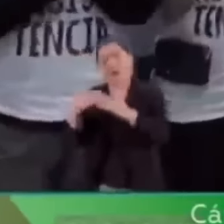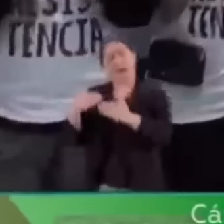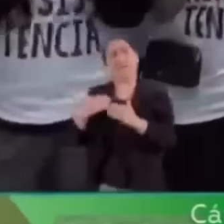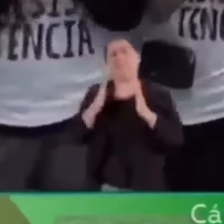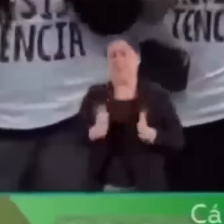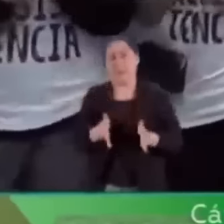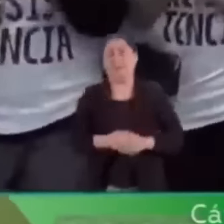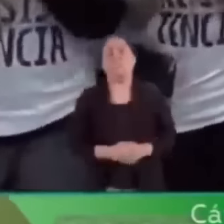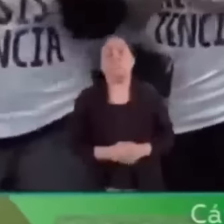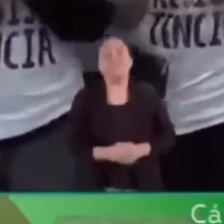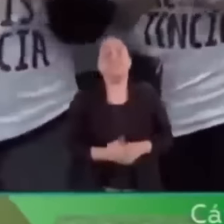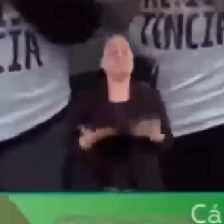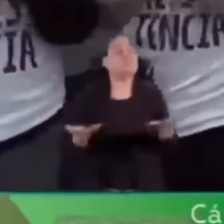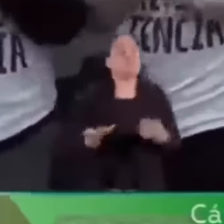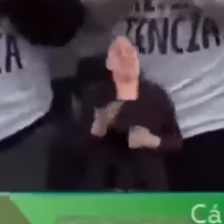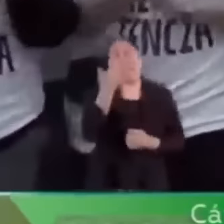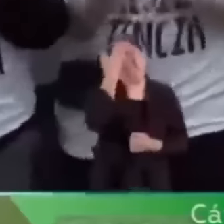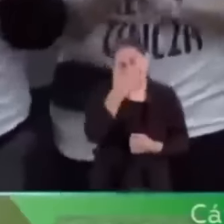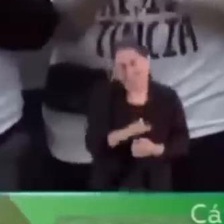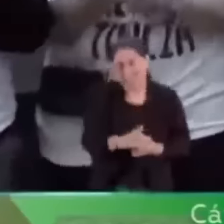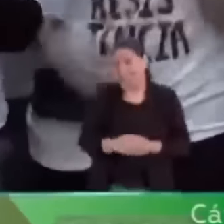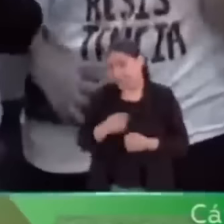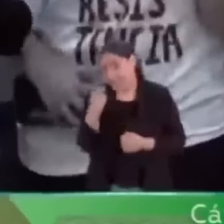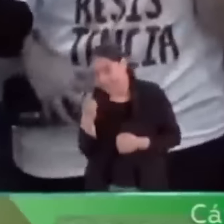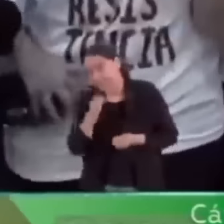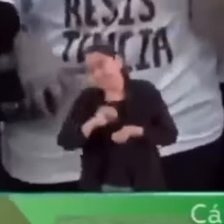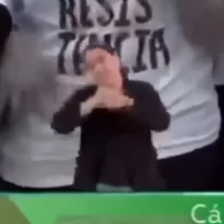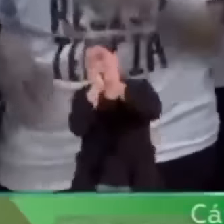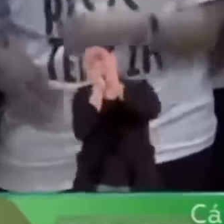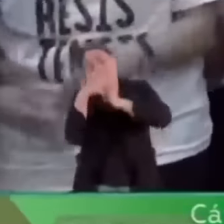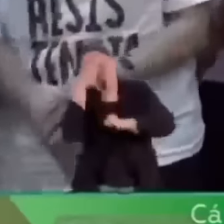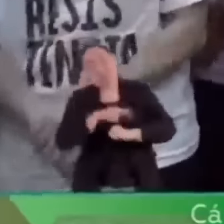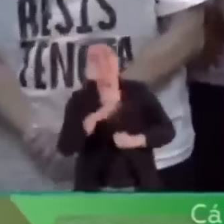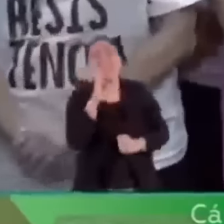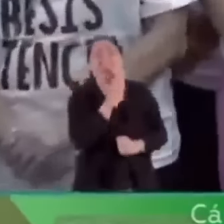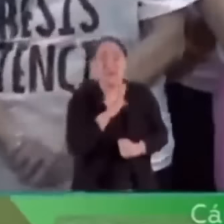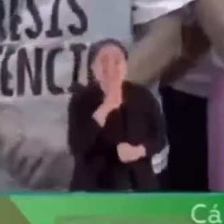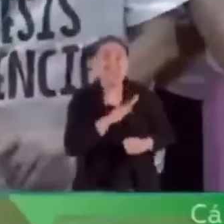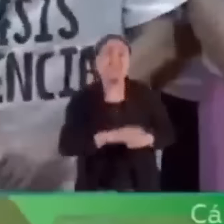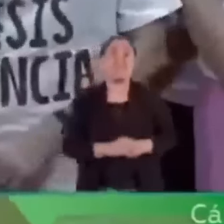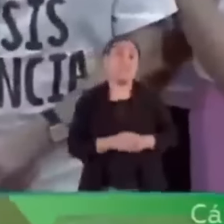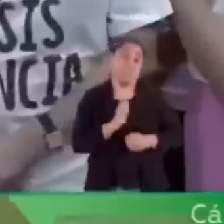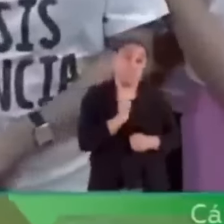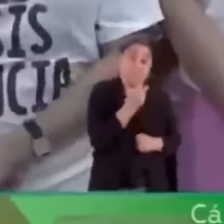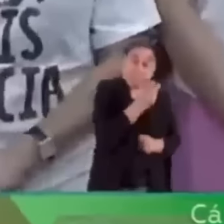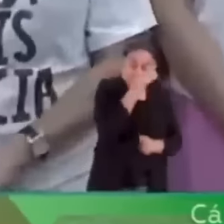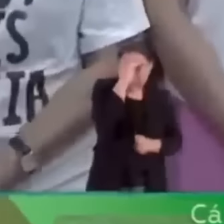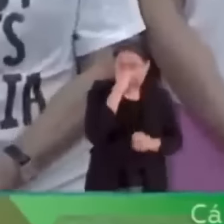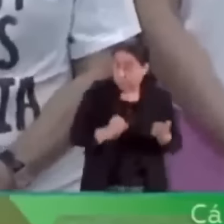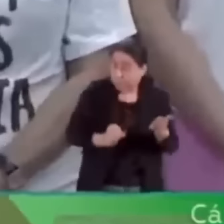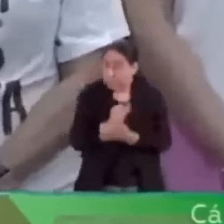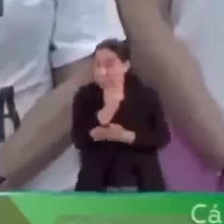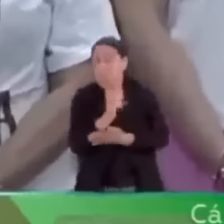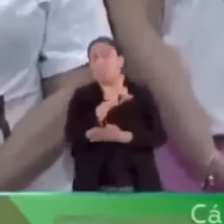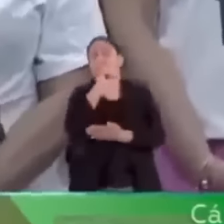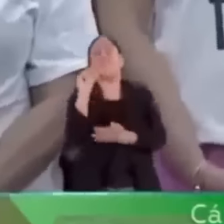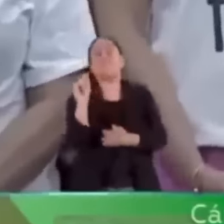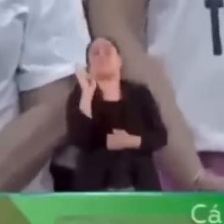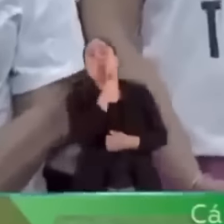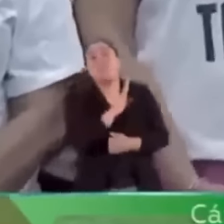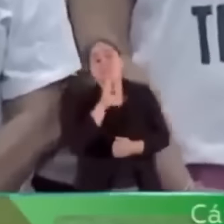Y sabemos que ahí empezó el mal de México, que esa determinación cambió el rumbo de la